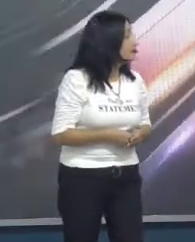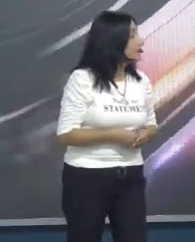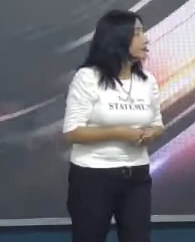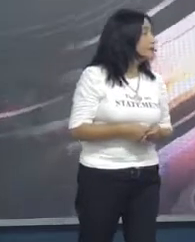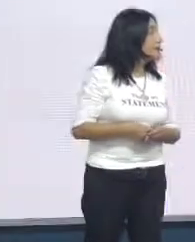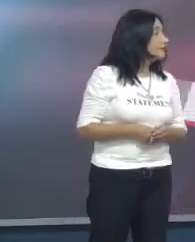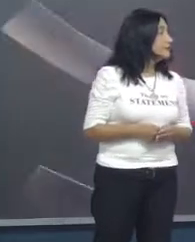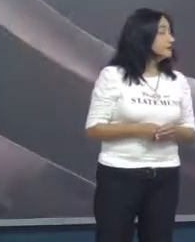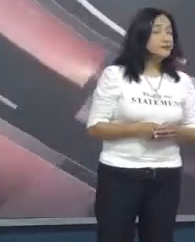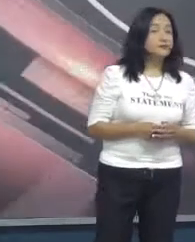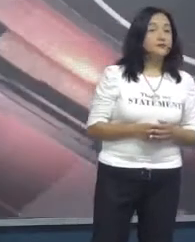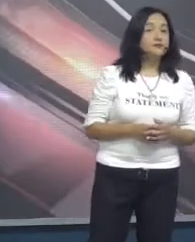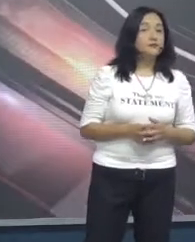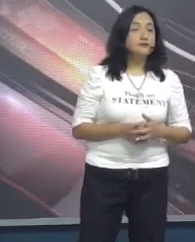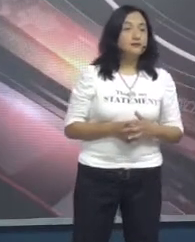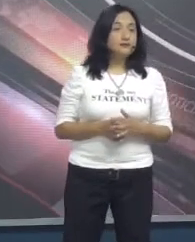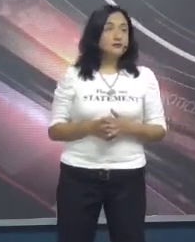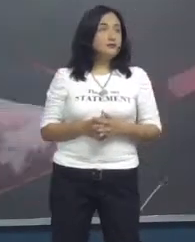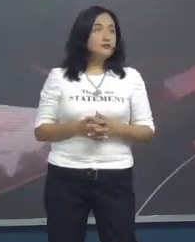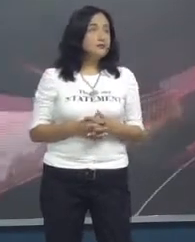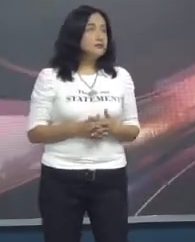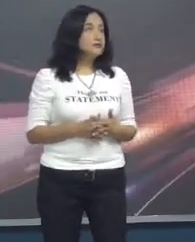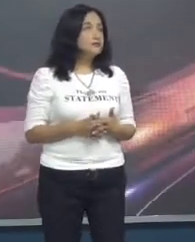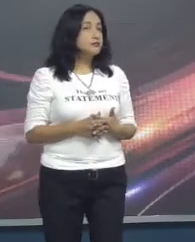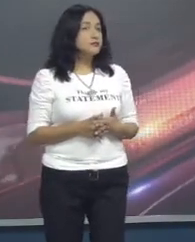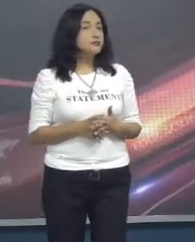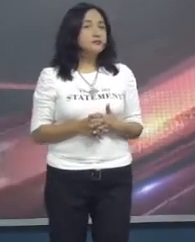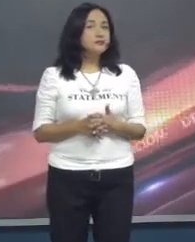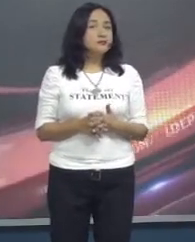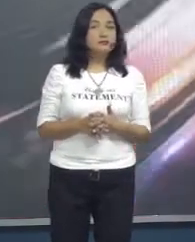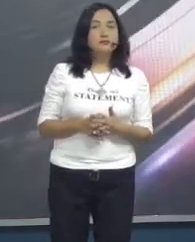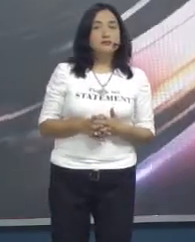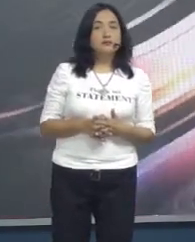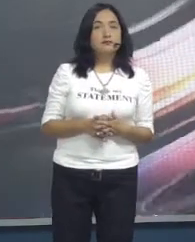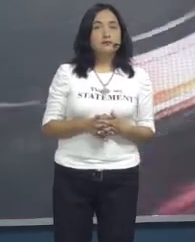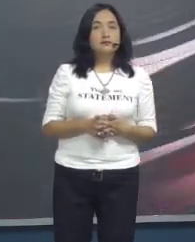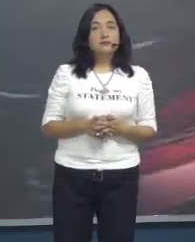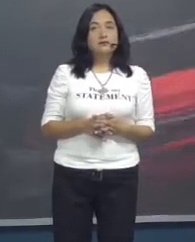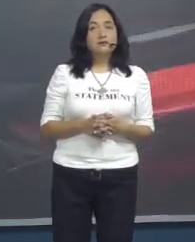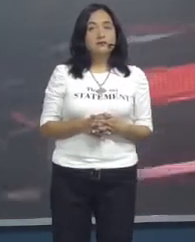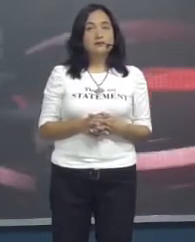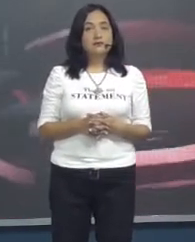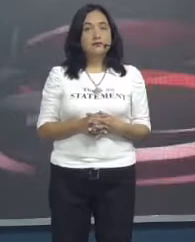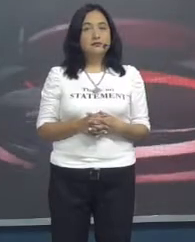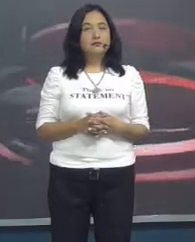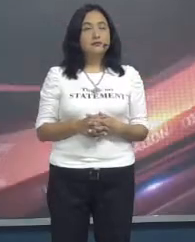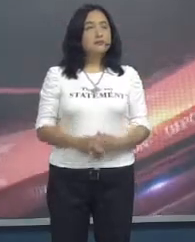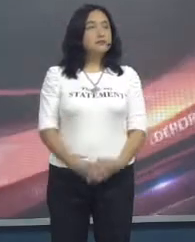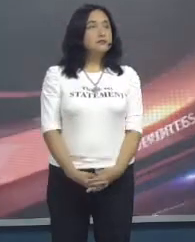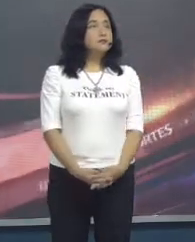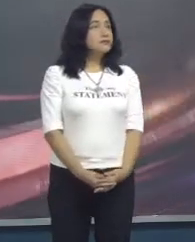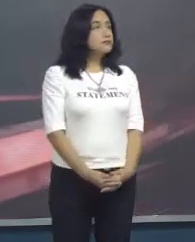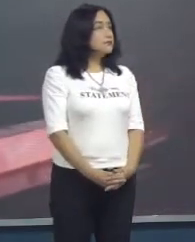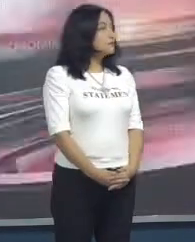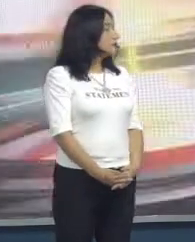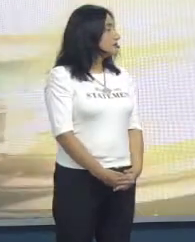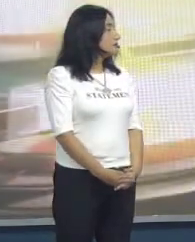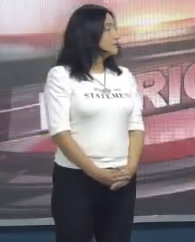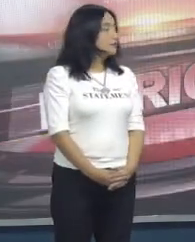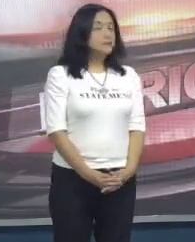sí. Previsto hacer planes de pago como sucedió hace un tiempo atrás, donde le daba la posibilidad también de cancelar en efectivo o en un solo